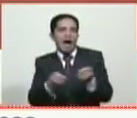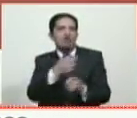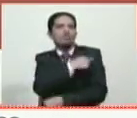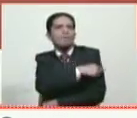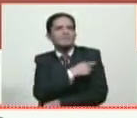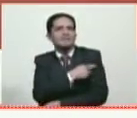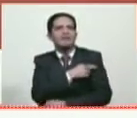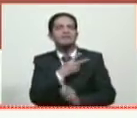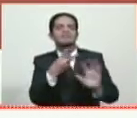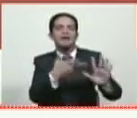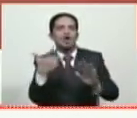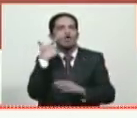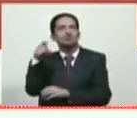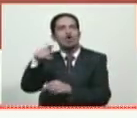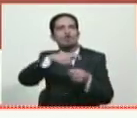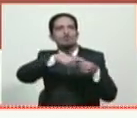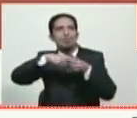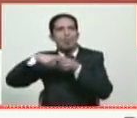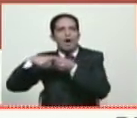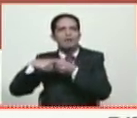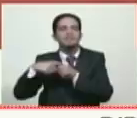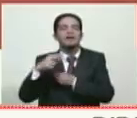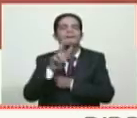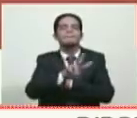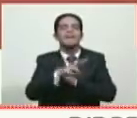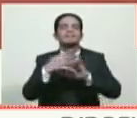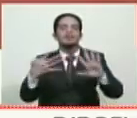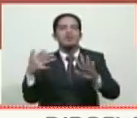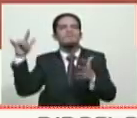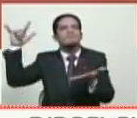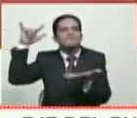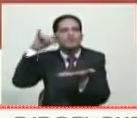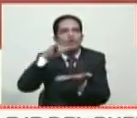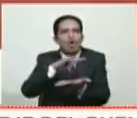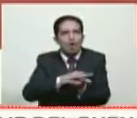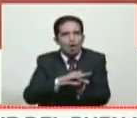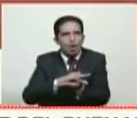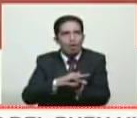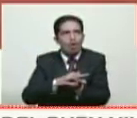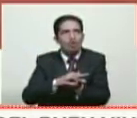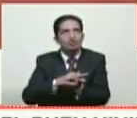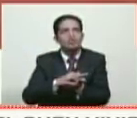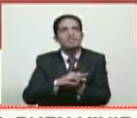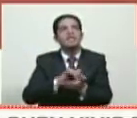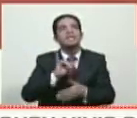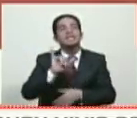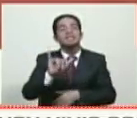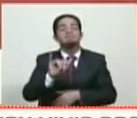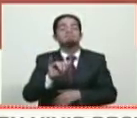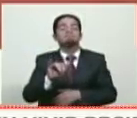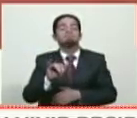78 grúas, 29 aeronaves y pudimos cubrir aproximadamente